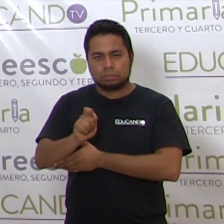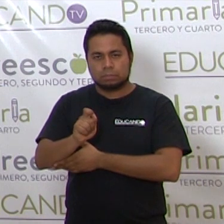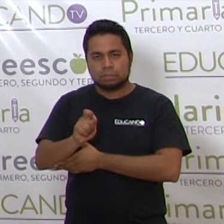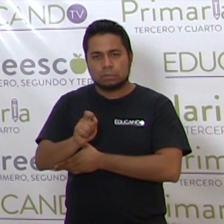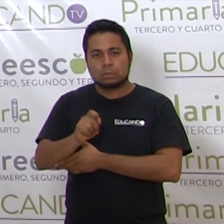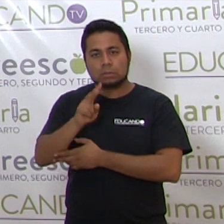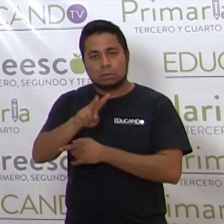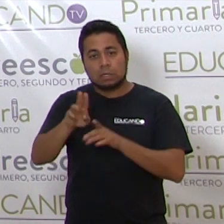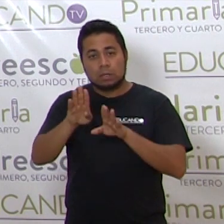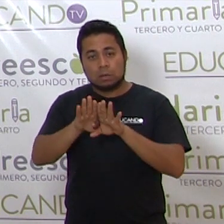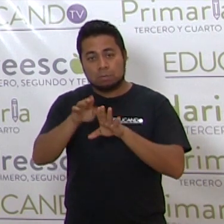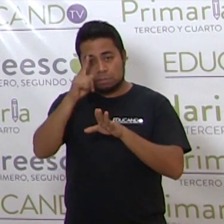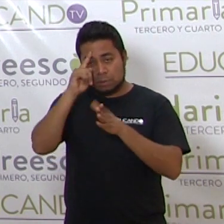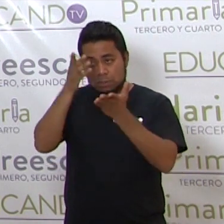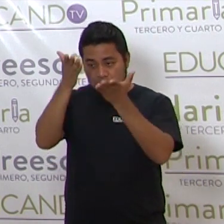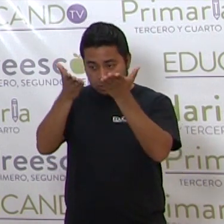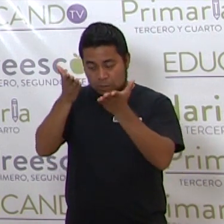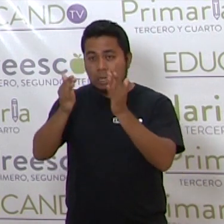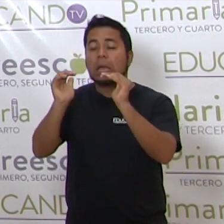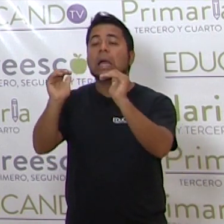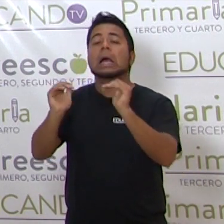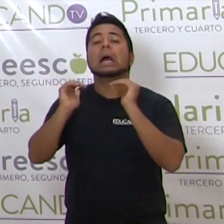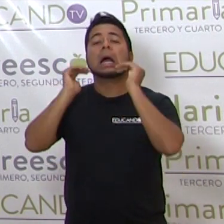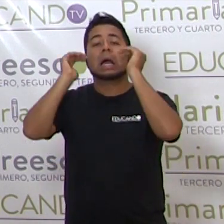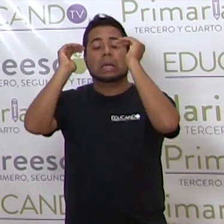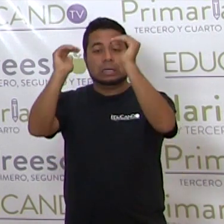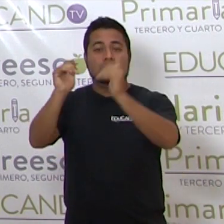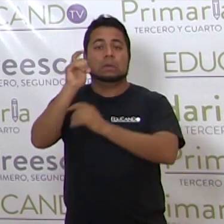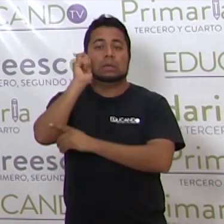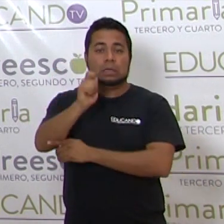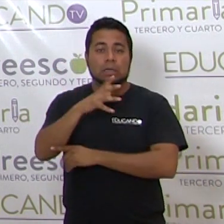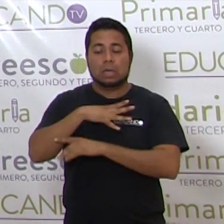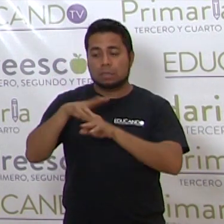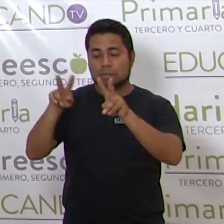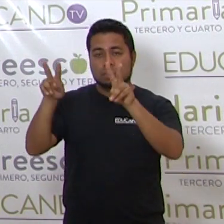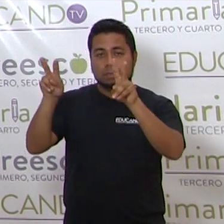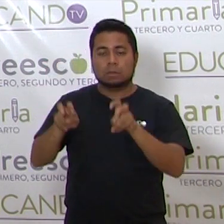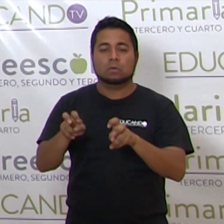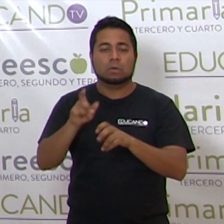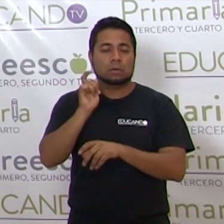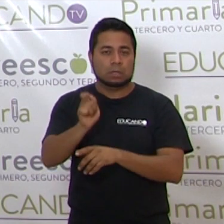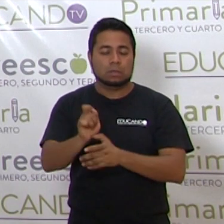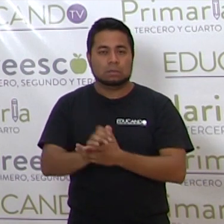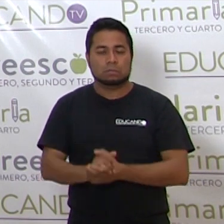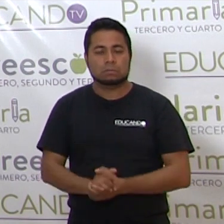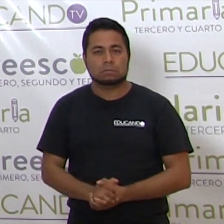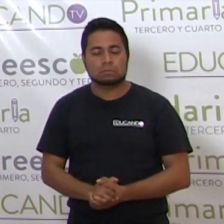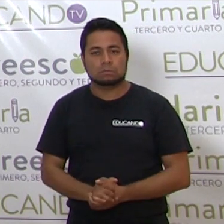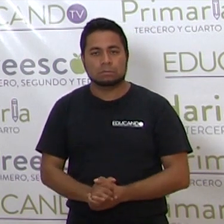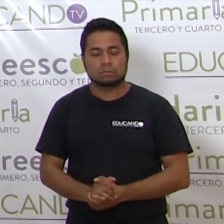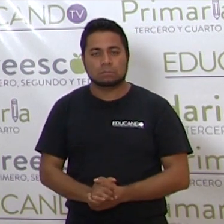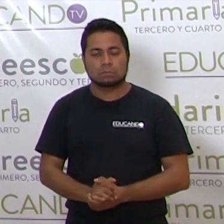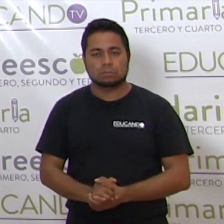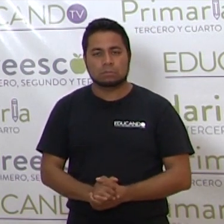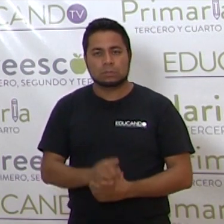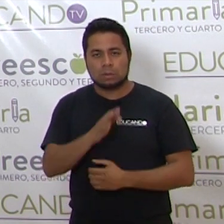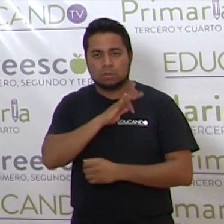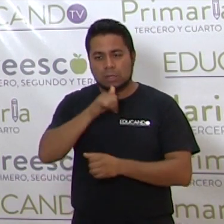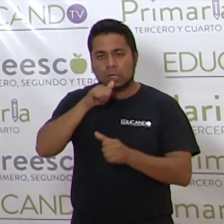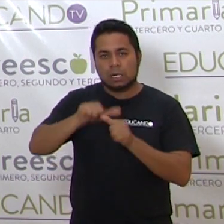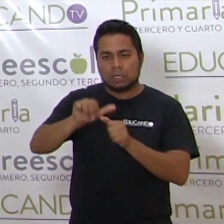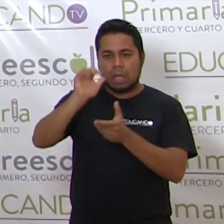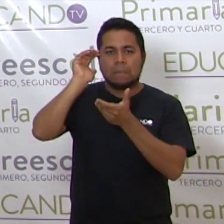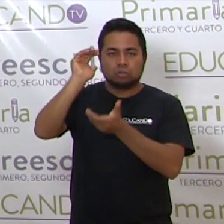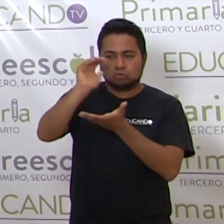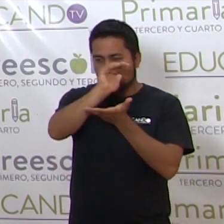comparativa hasta arriba el título puede ir en mayúsculas